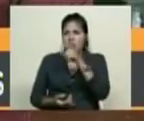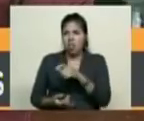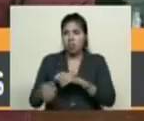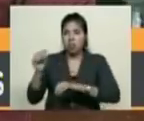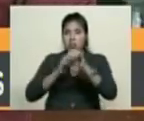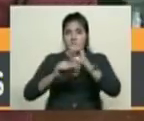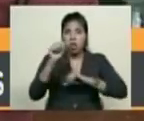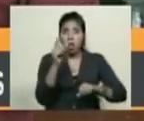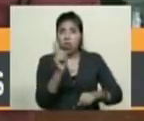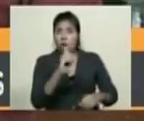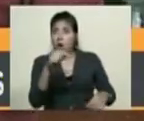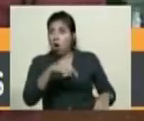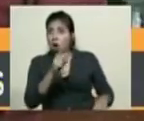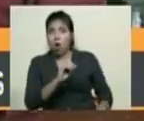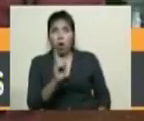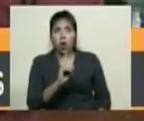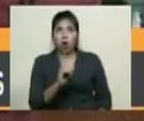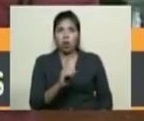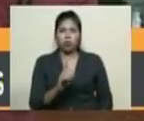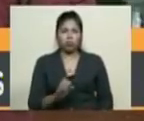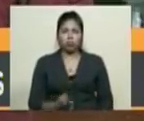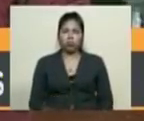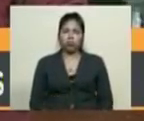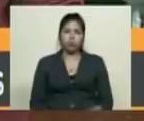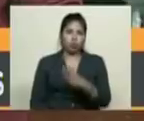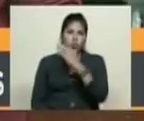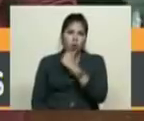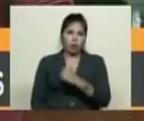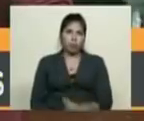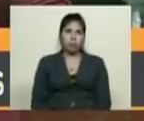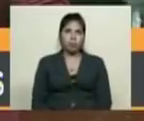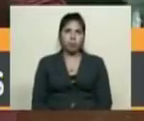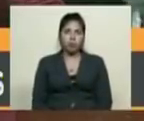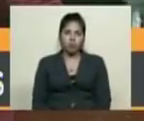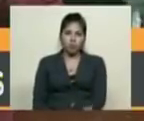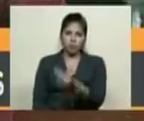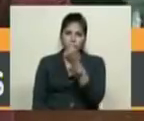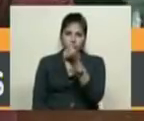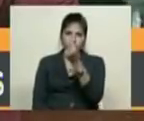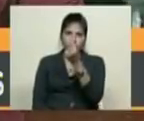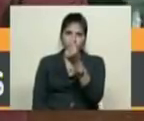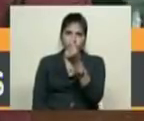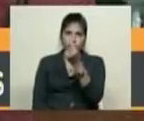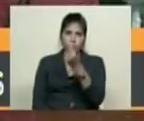protejan a ninguno de estos. No va a haber ningún